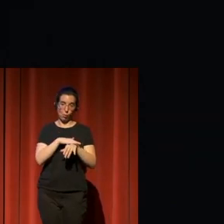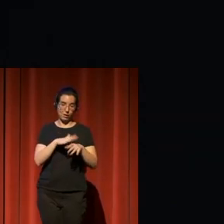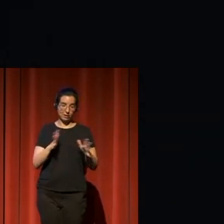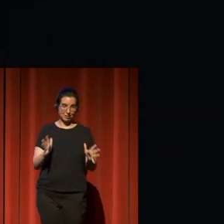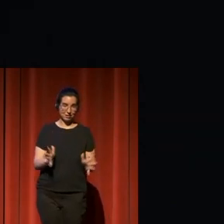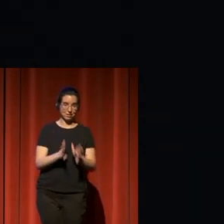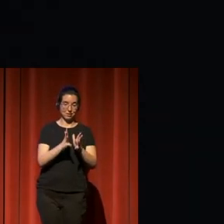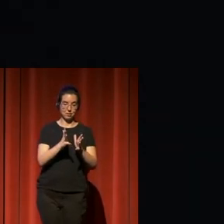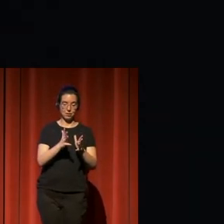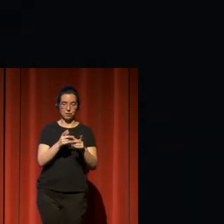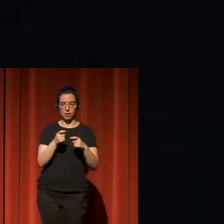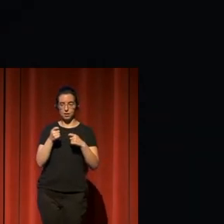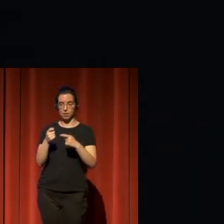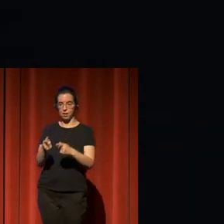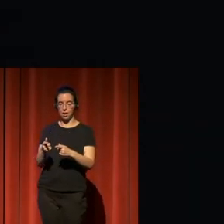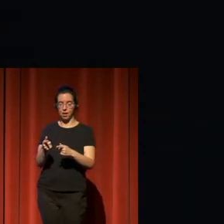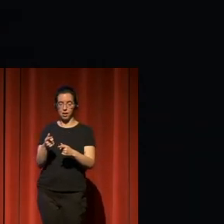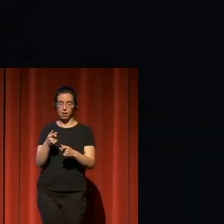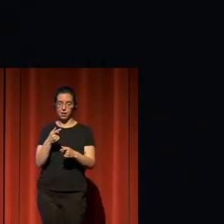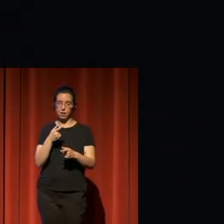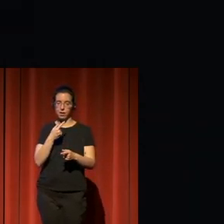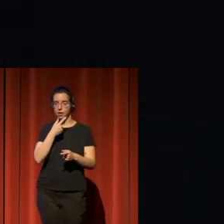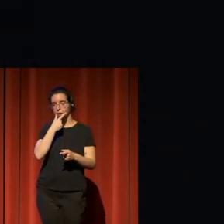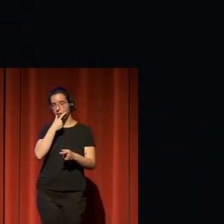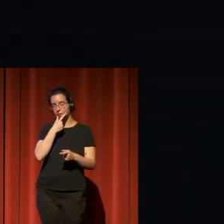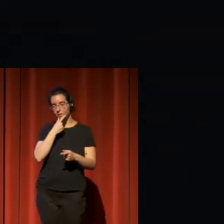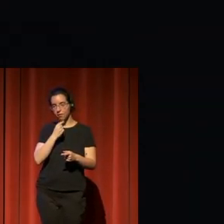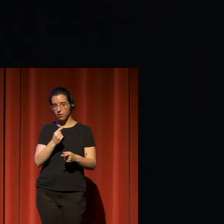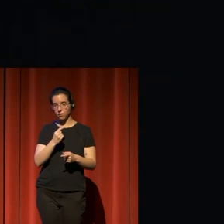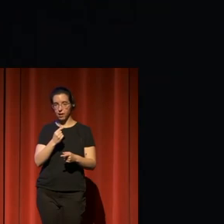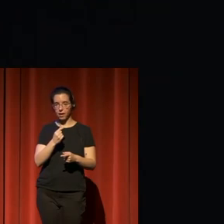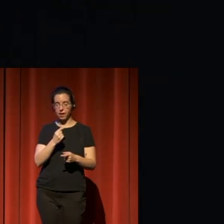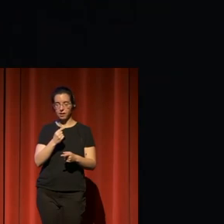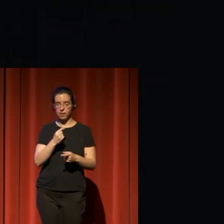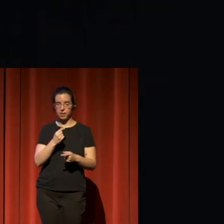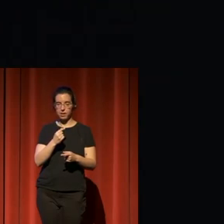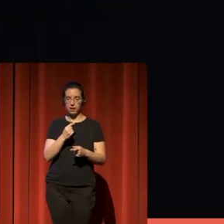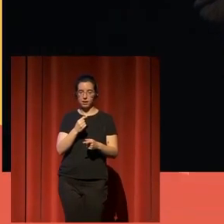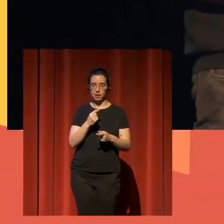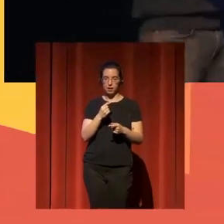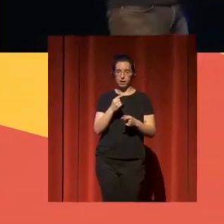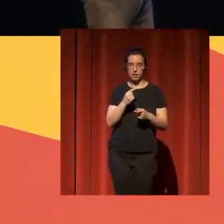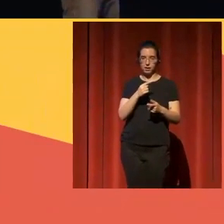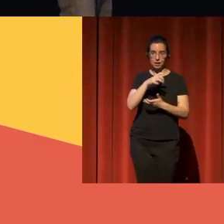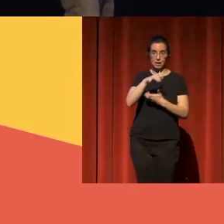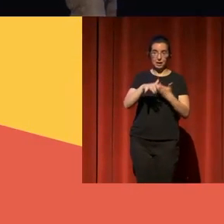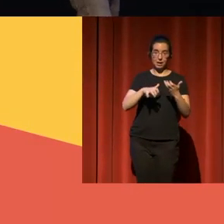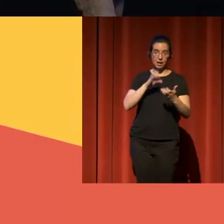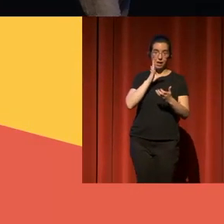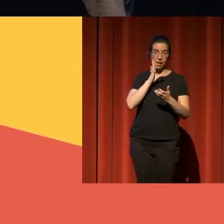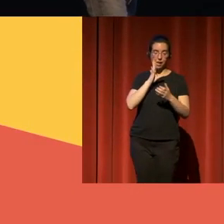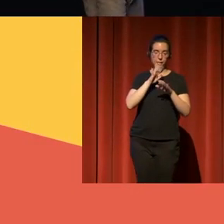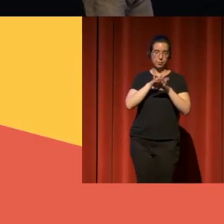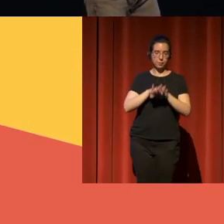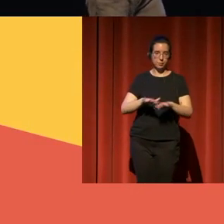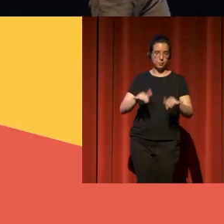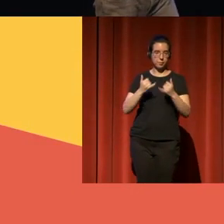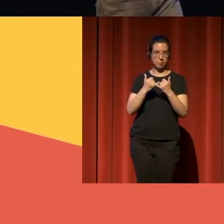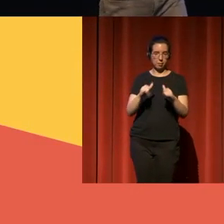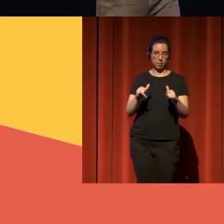allanó el camino eh Y y digamos generó estas complicidades para poder llevarlo a